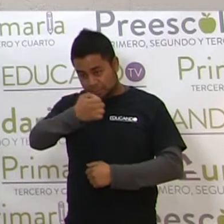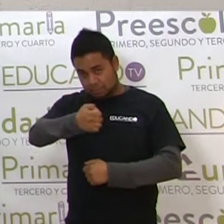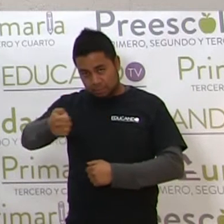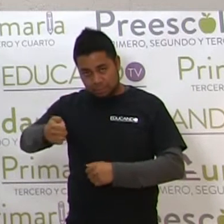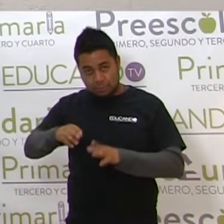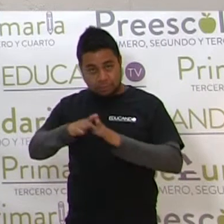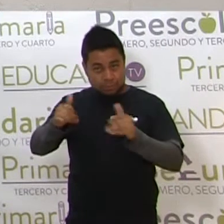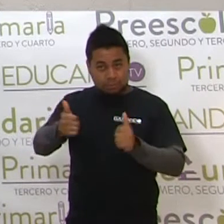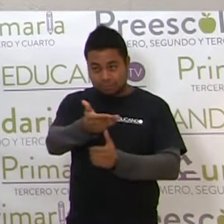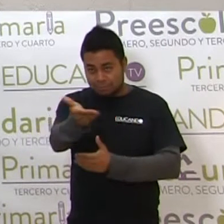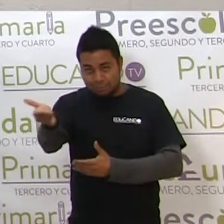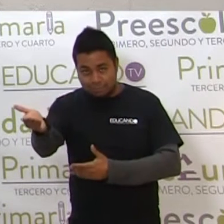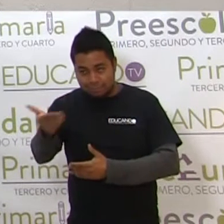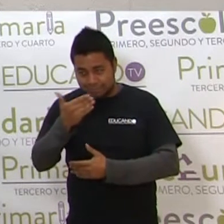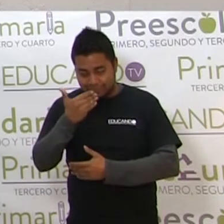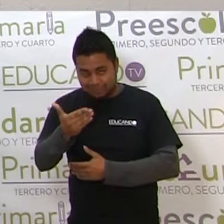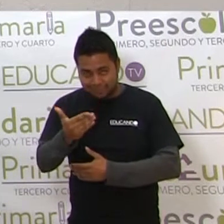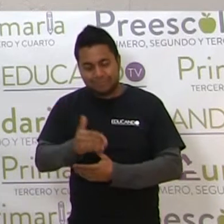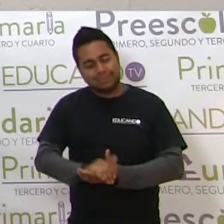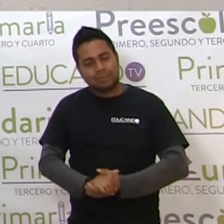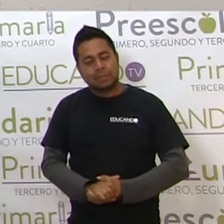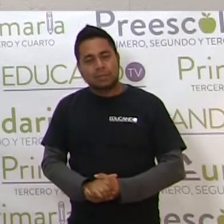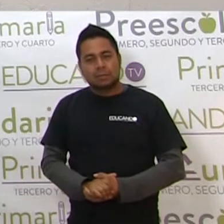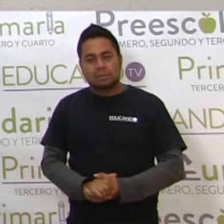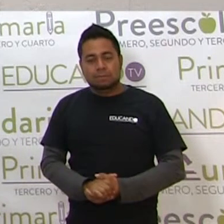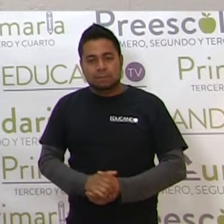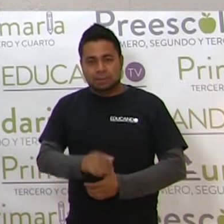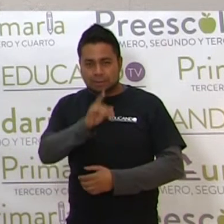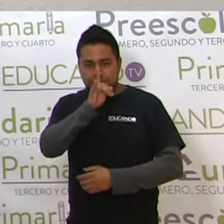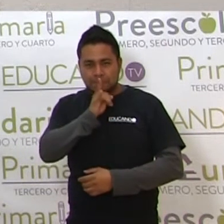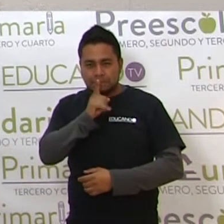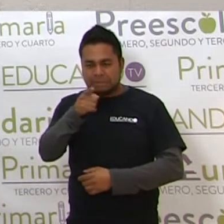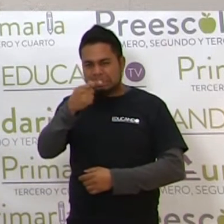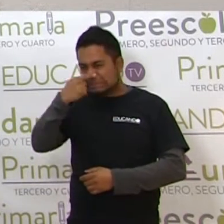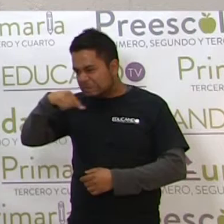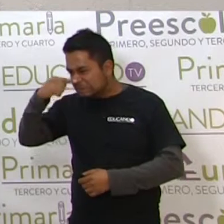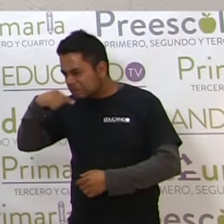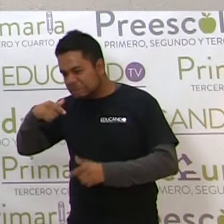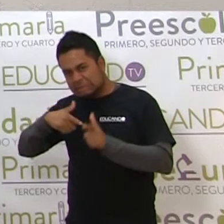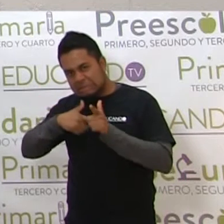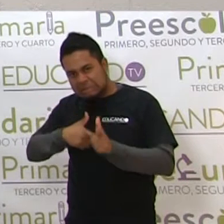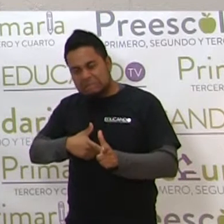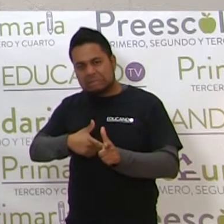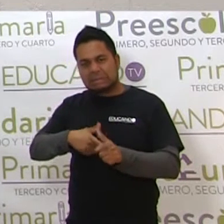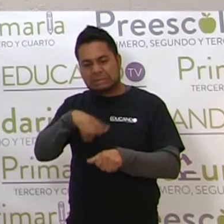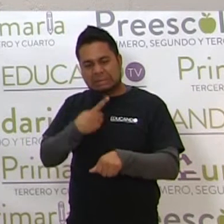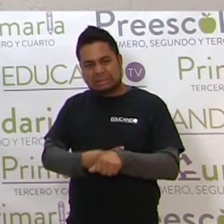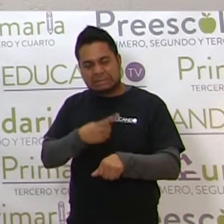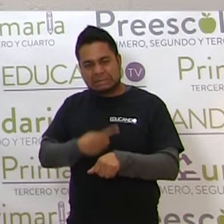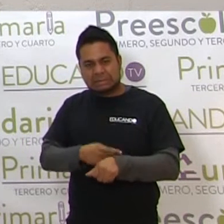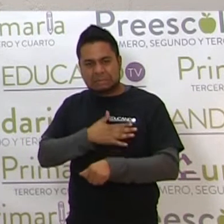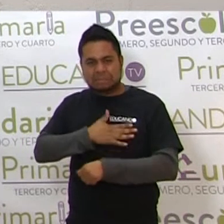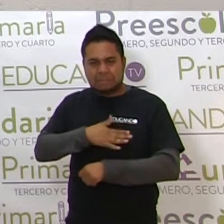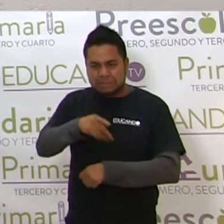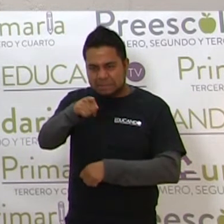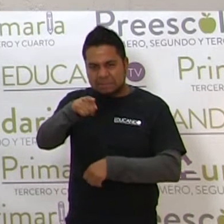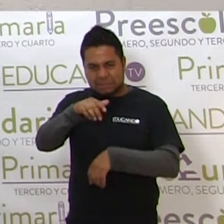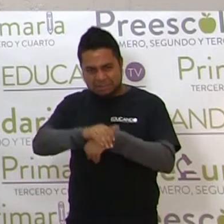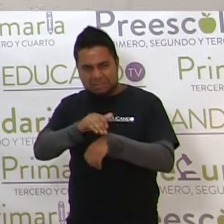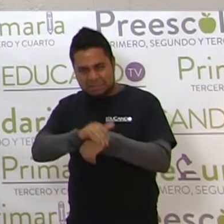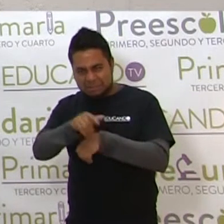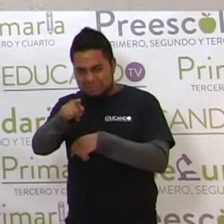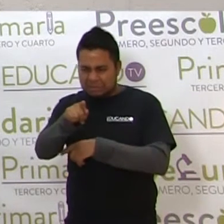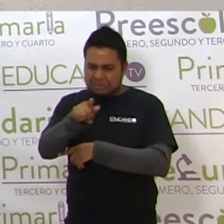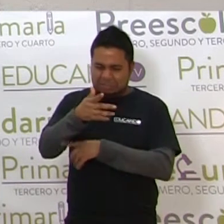Cómo están chicos bien No es cierto están mocosos todavía bueno ya Milton un poquito mejor